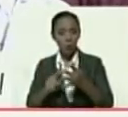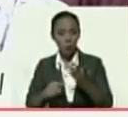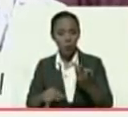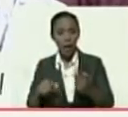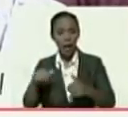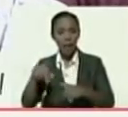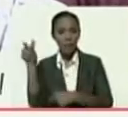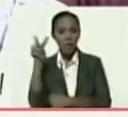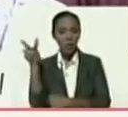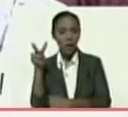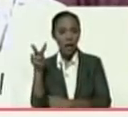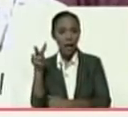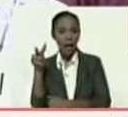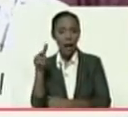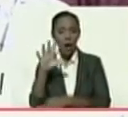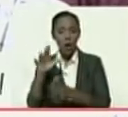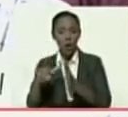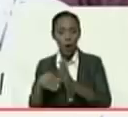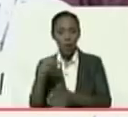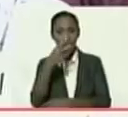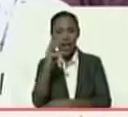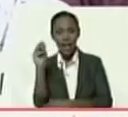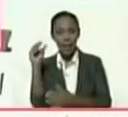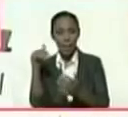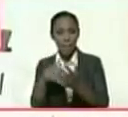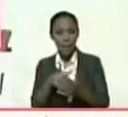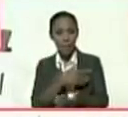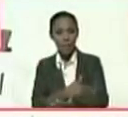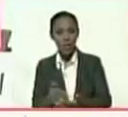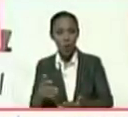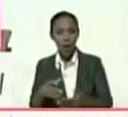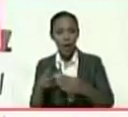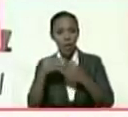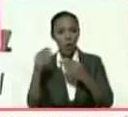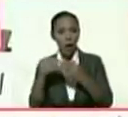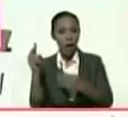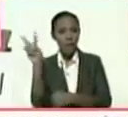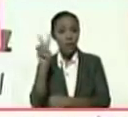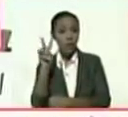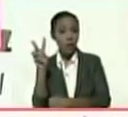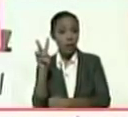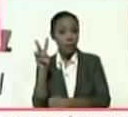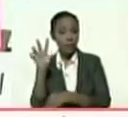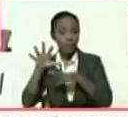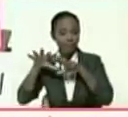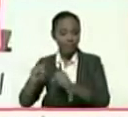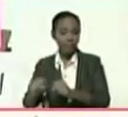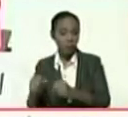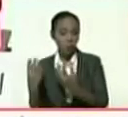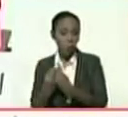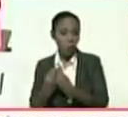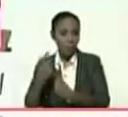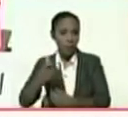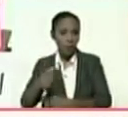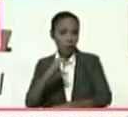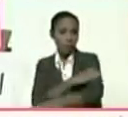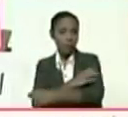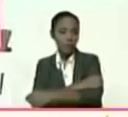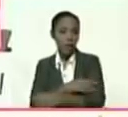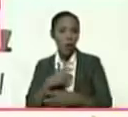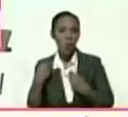han robado más de 30 mil millones de dólares de Venezuela, al imperialismo con sus aliados. ¿Y cuánto le están dando a sus aliados aquí?